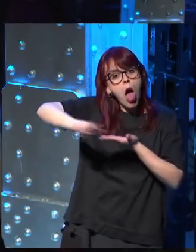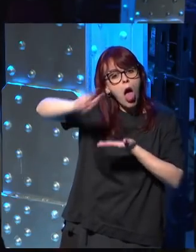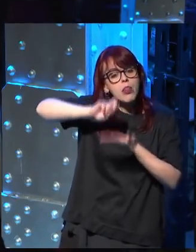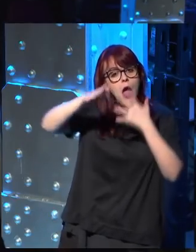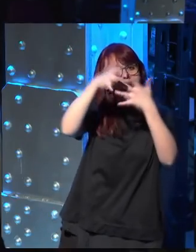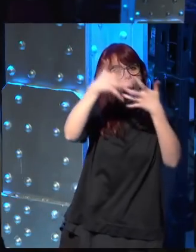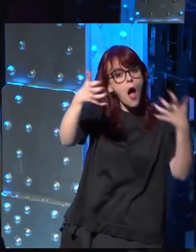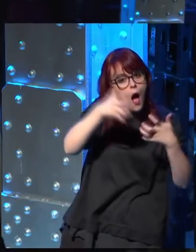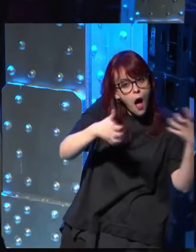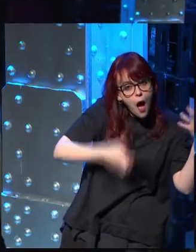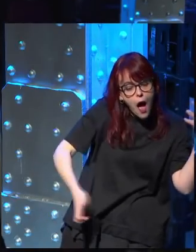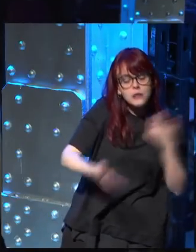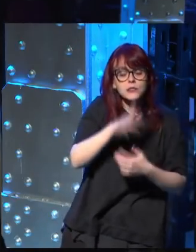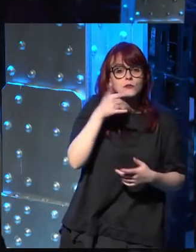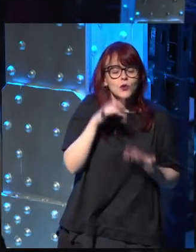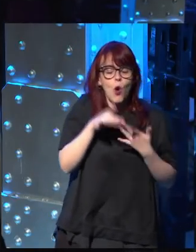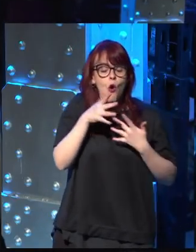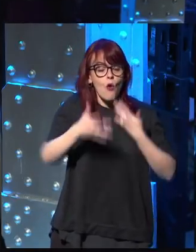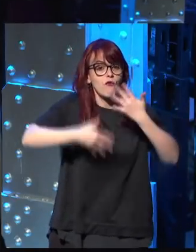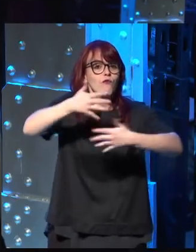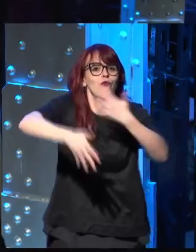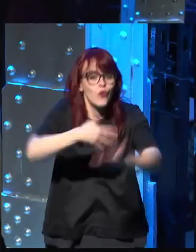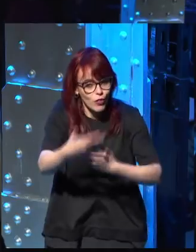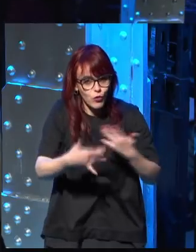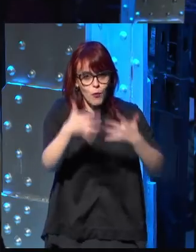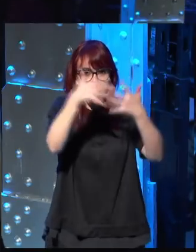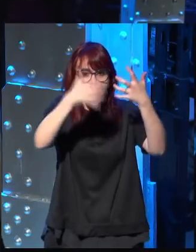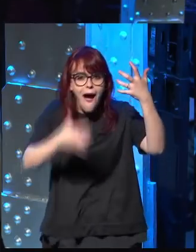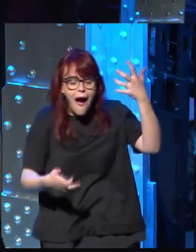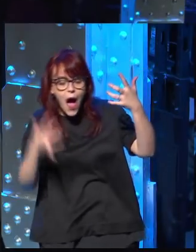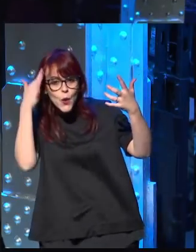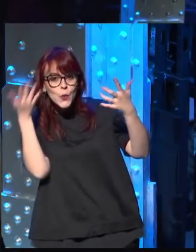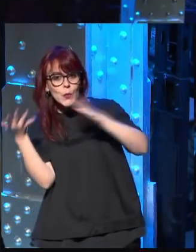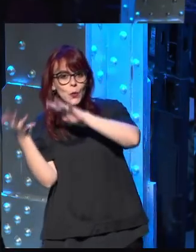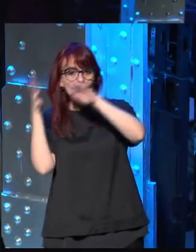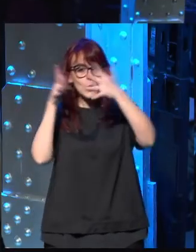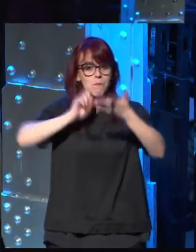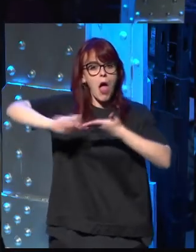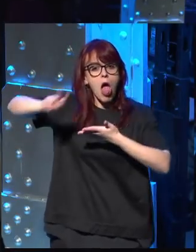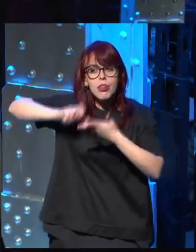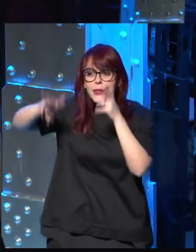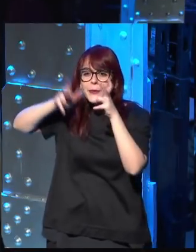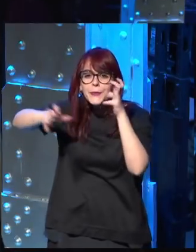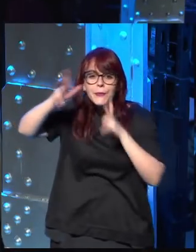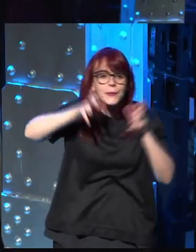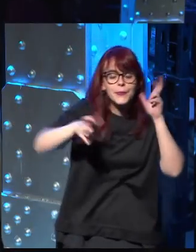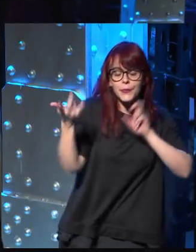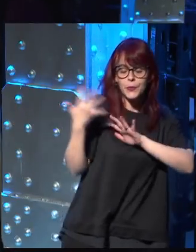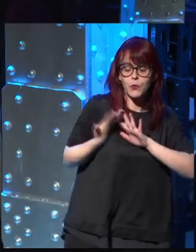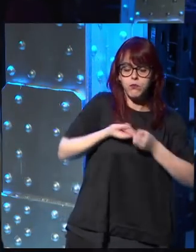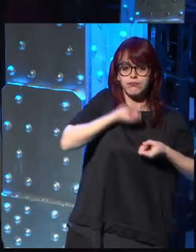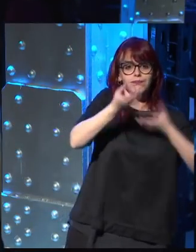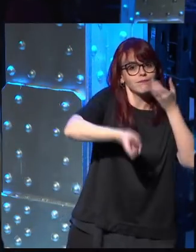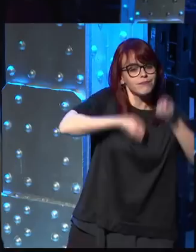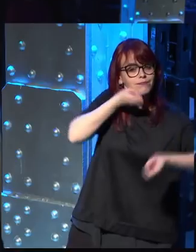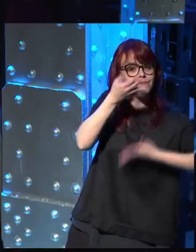mucho que ver con el ritmo de la escritura. Es un fluido, y es un fluido a lo largo del cual van sucediendo las cosas, ¿no? Entonces, eso es algo